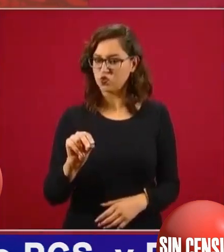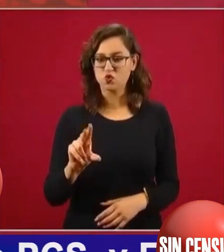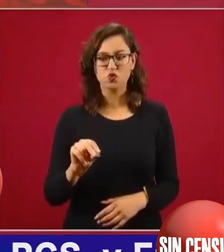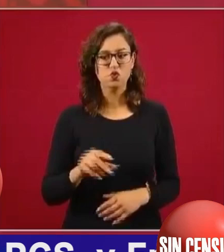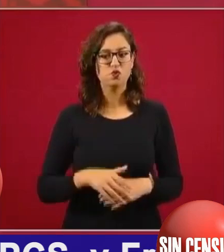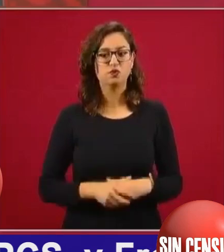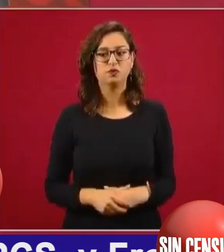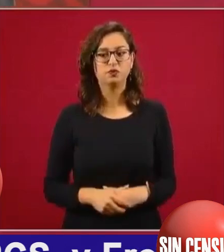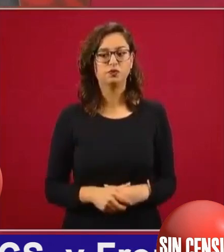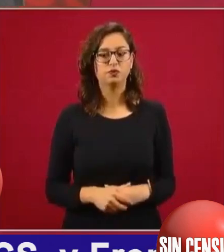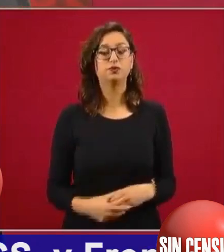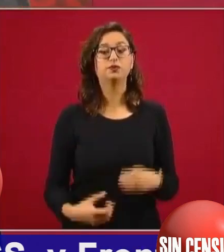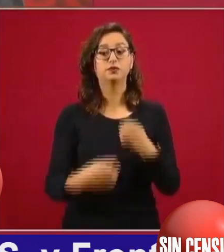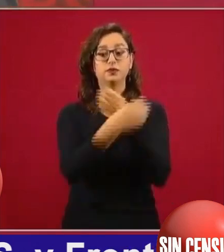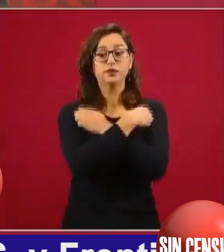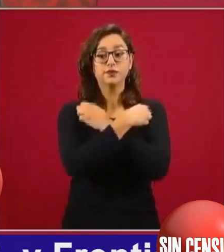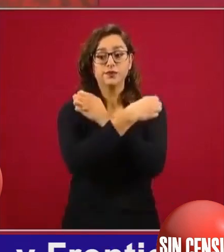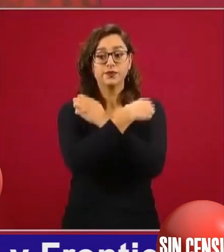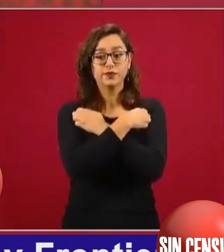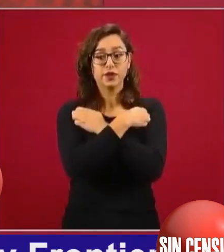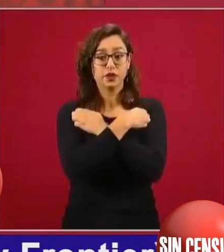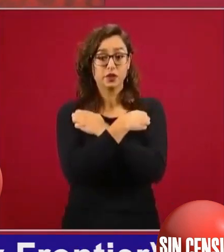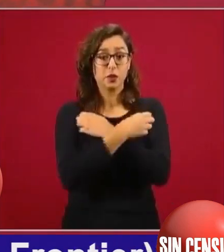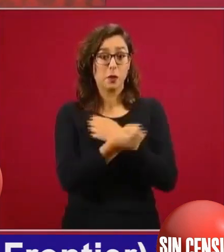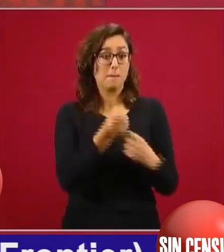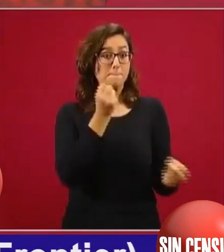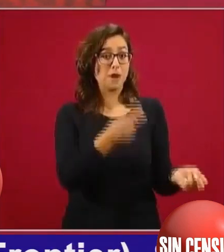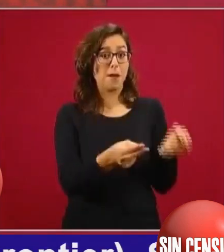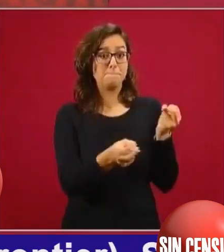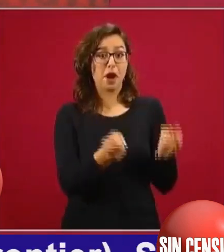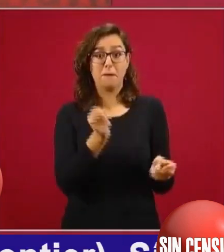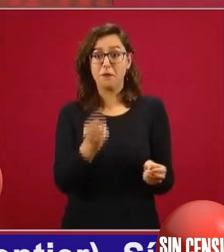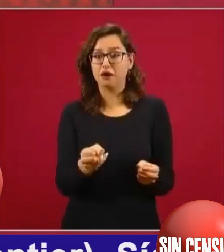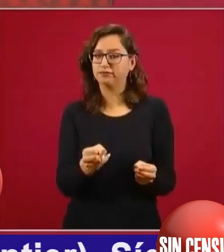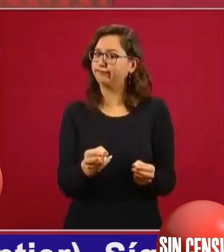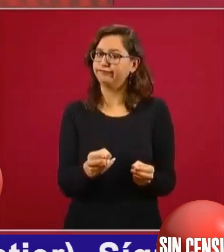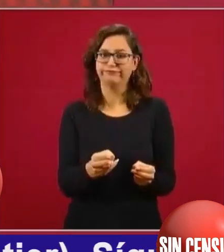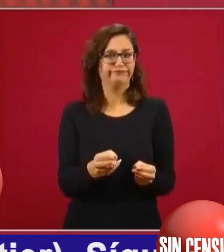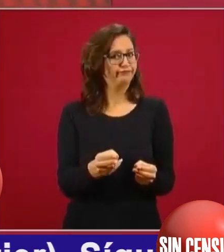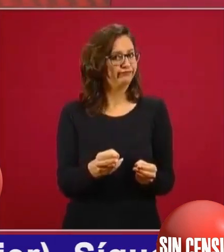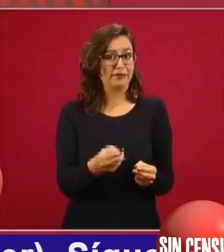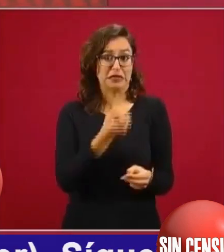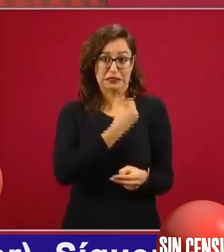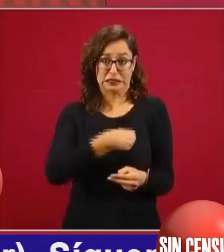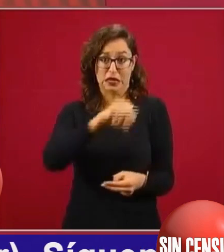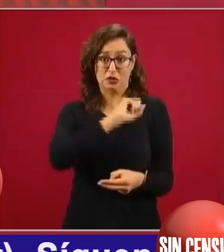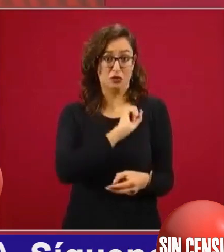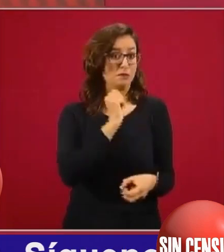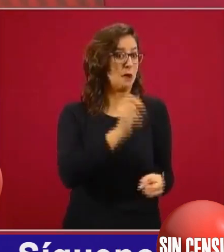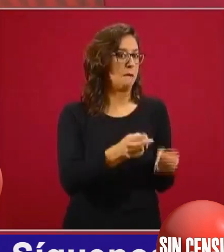la educación no es un privilegio, es un derecho del pueblo, y la salud lo mismo.